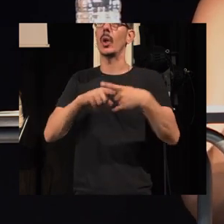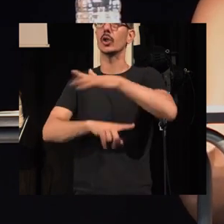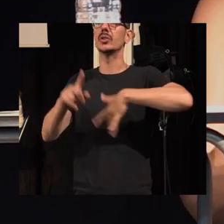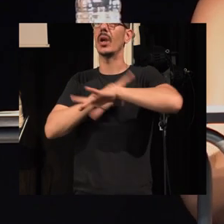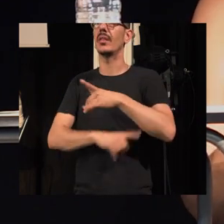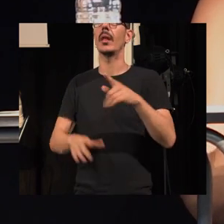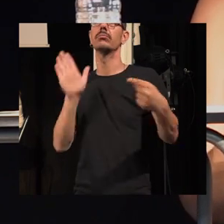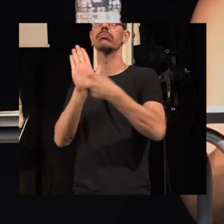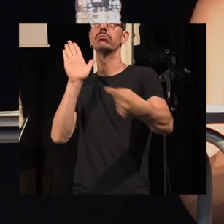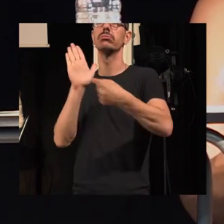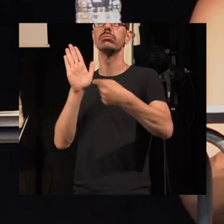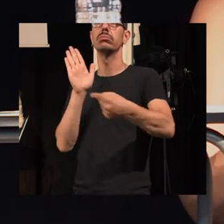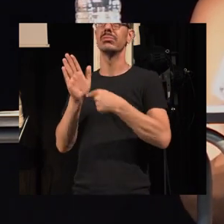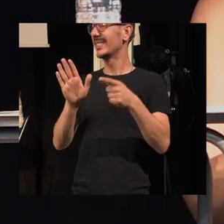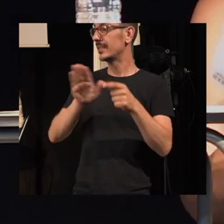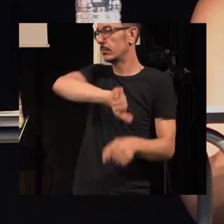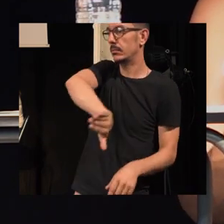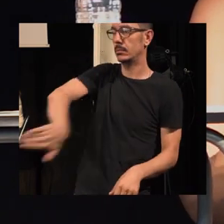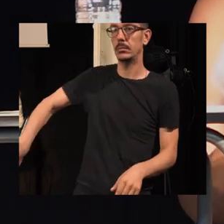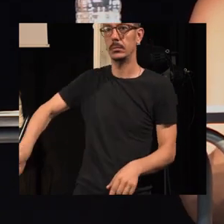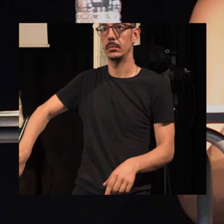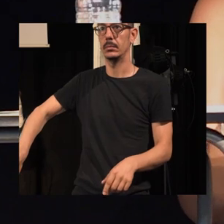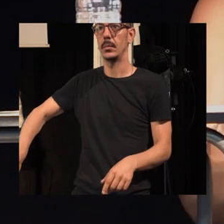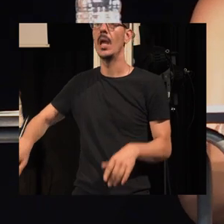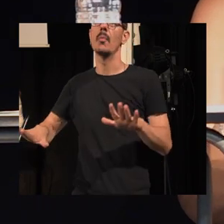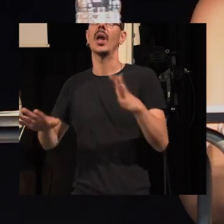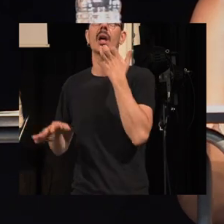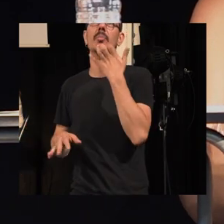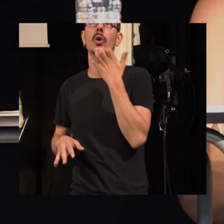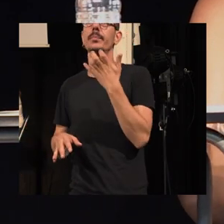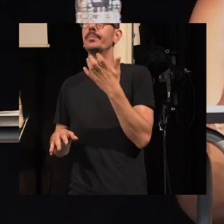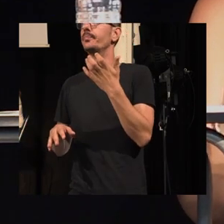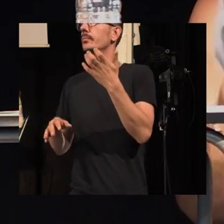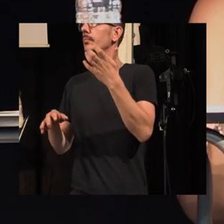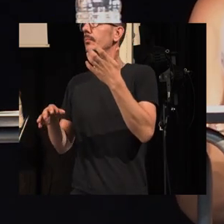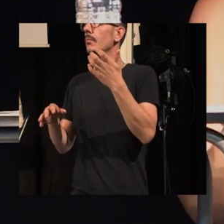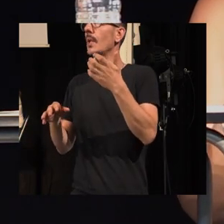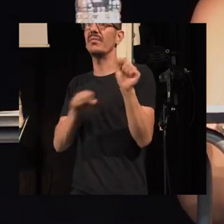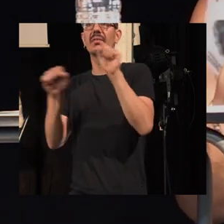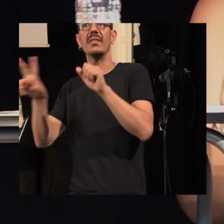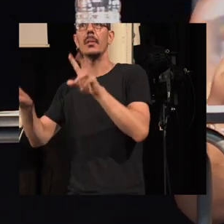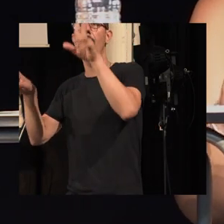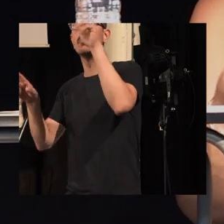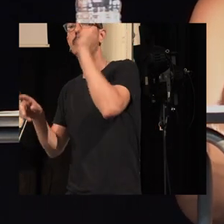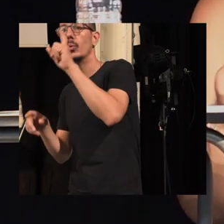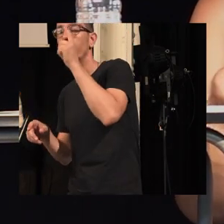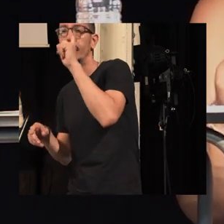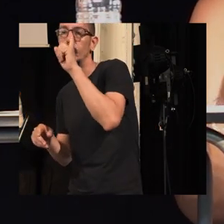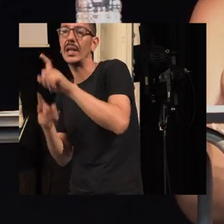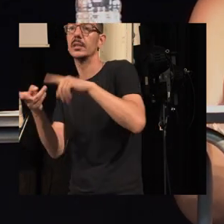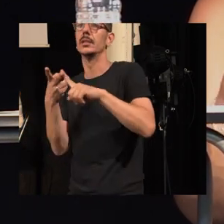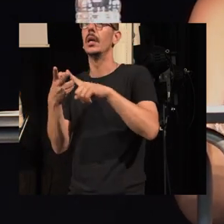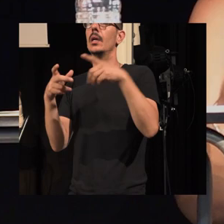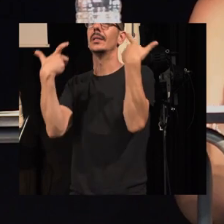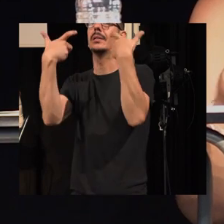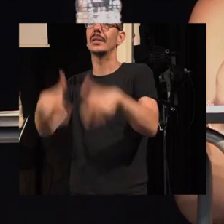anclada a través de sujetos sociales muy diversos, que son, por supuesto, las putas, que son la clase obrera,